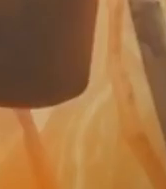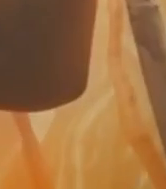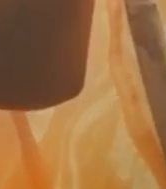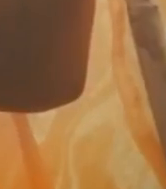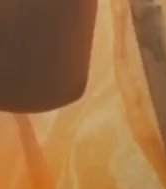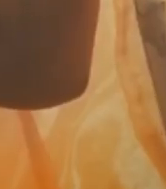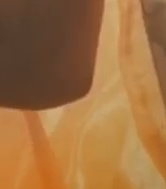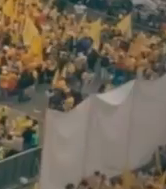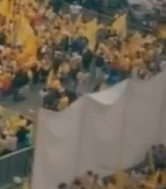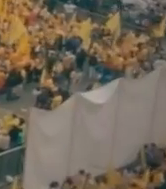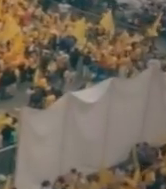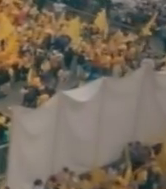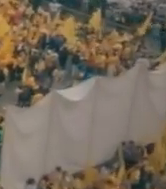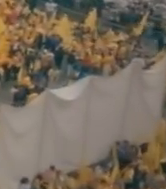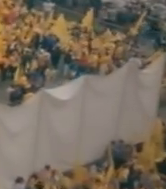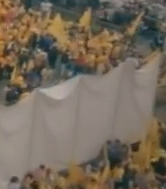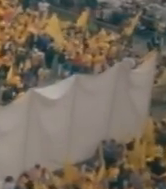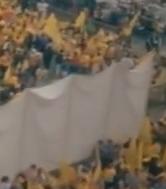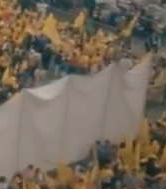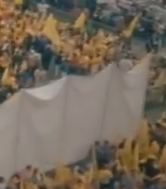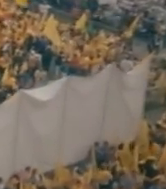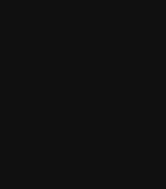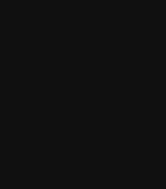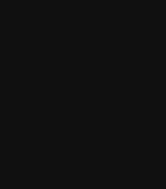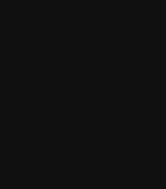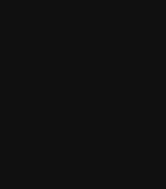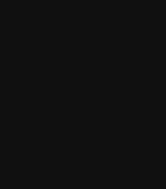de una persona, es el triunfo del PRD.